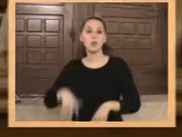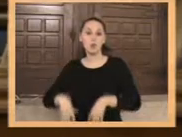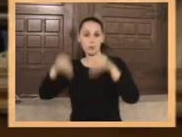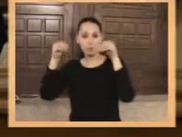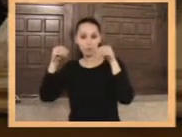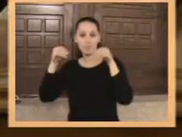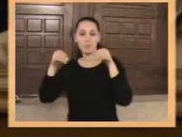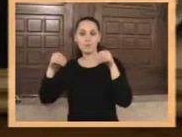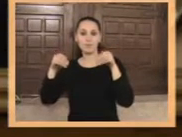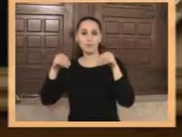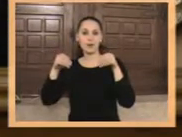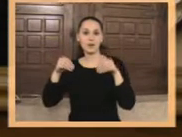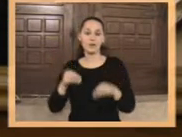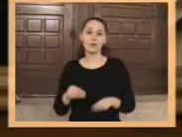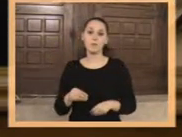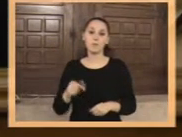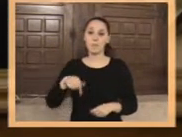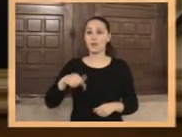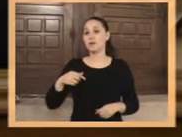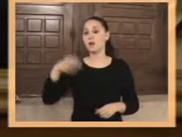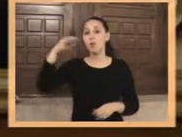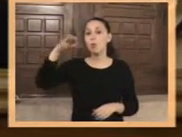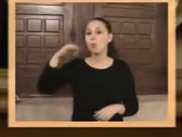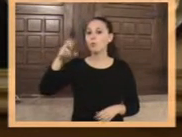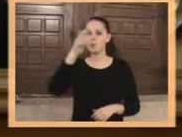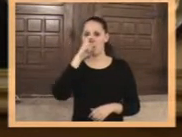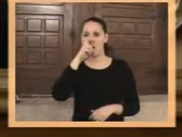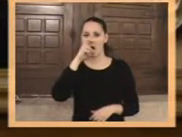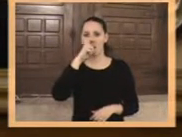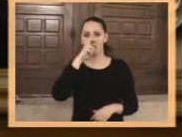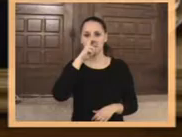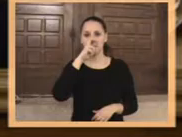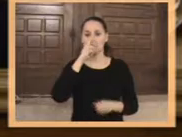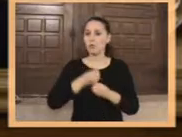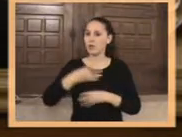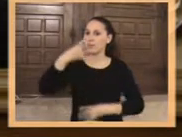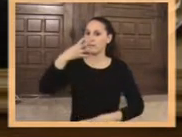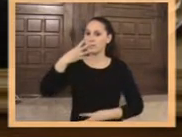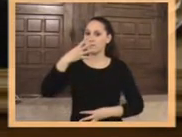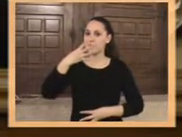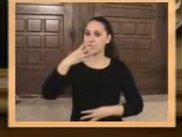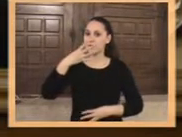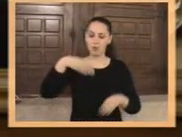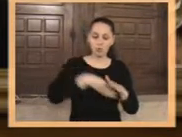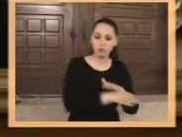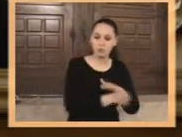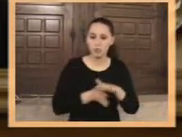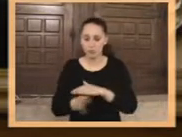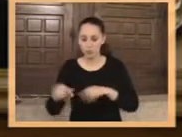cuerpo único arquitectónico y que dichos edificios incluso están interconectados y que han